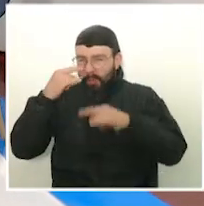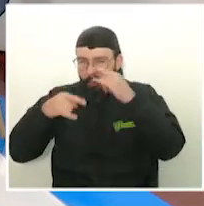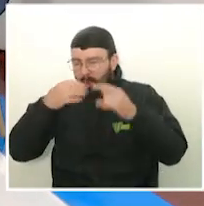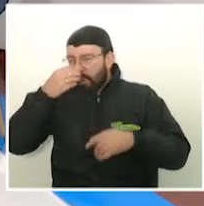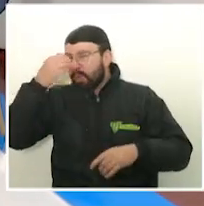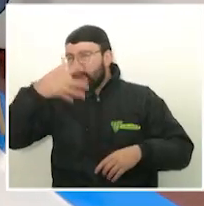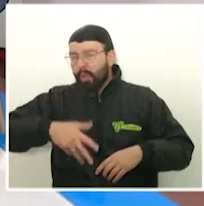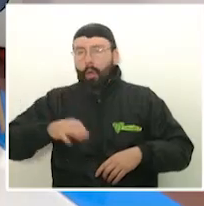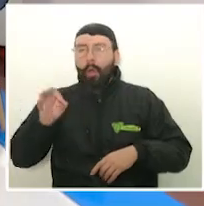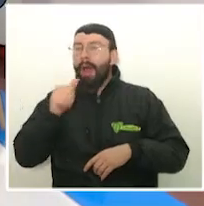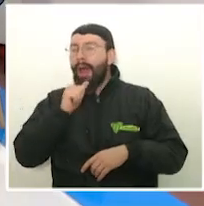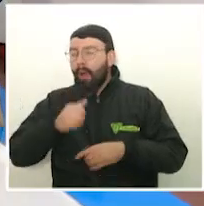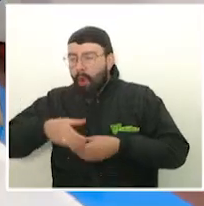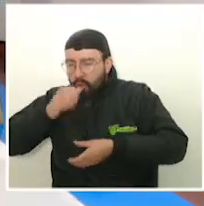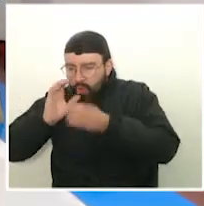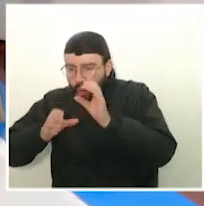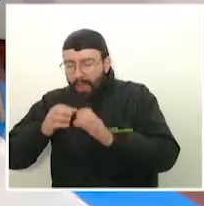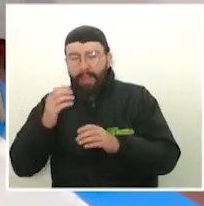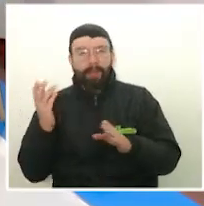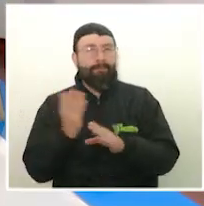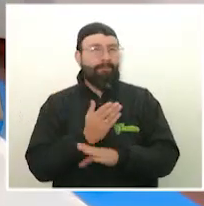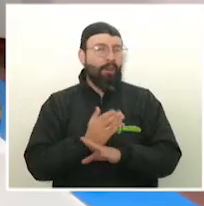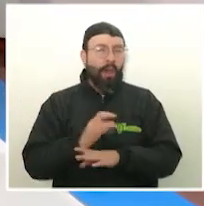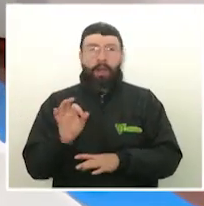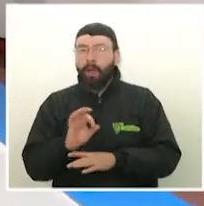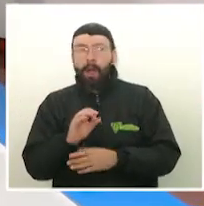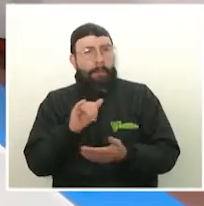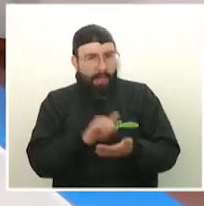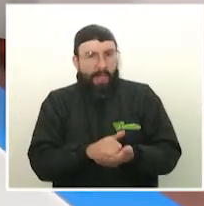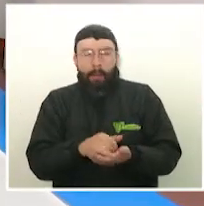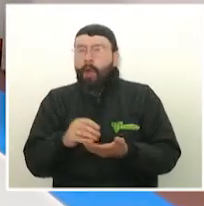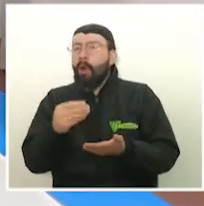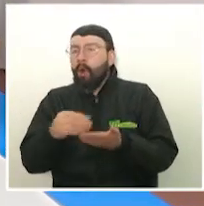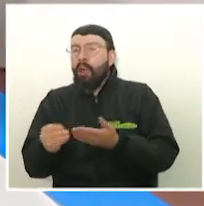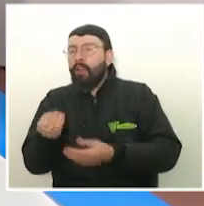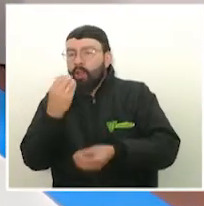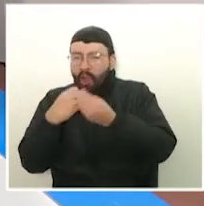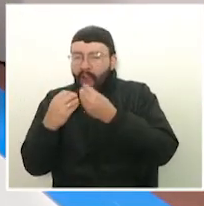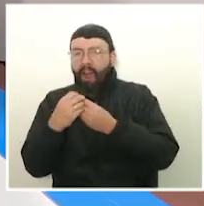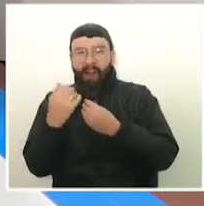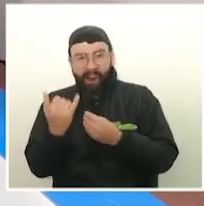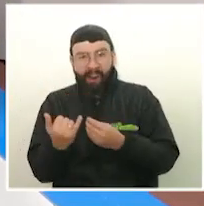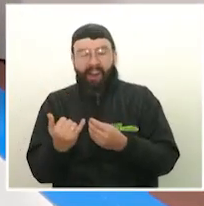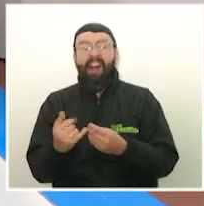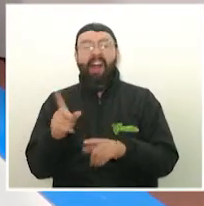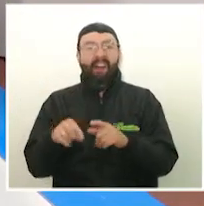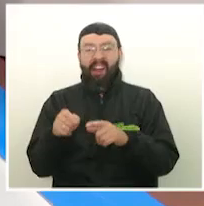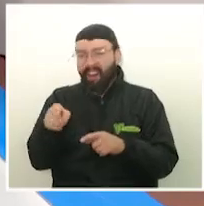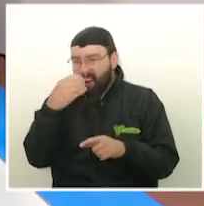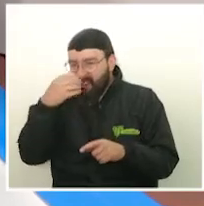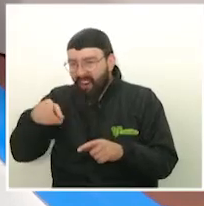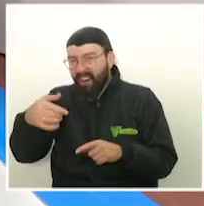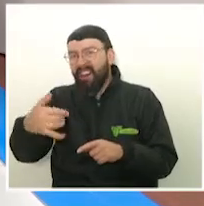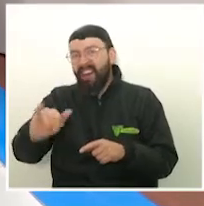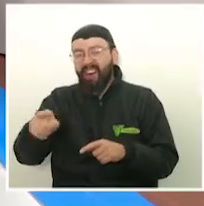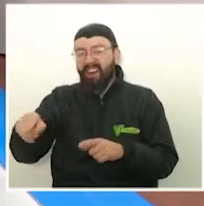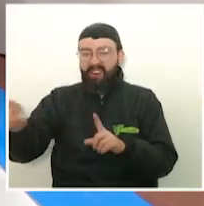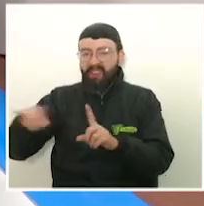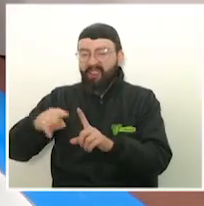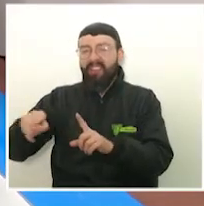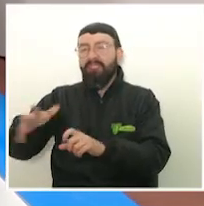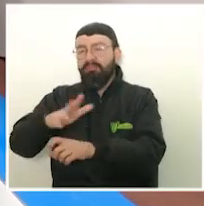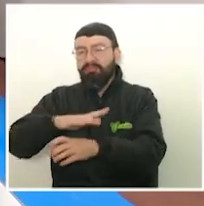con el agua que estamos consumiendo, con los mismos productos que estamos ingiriendo porque vienen contaminados por el medio